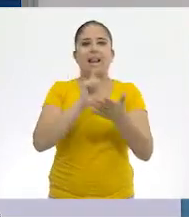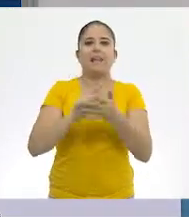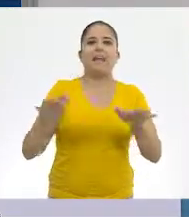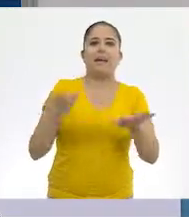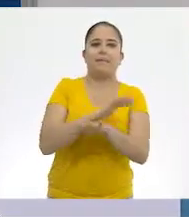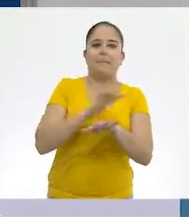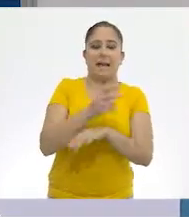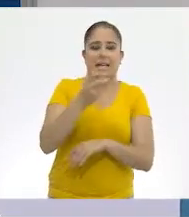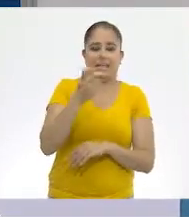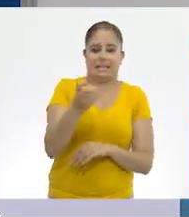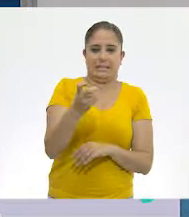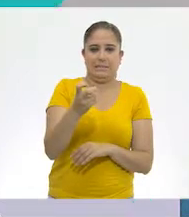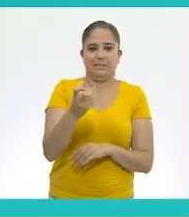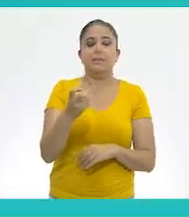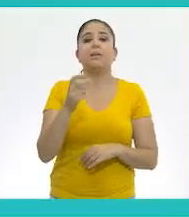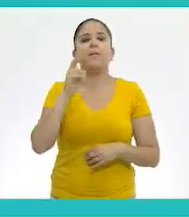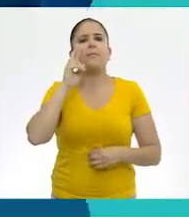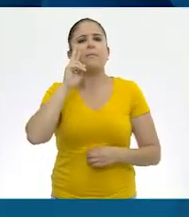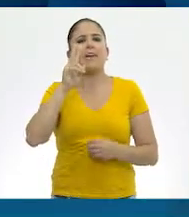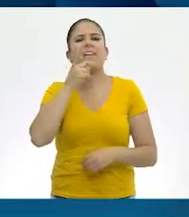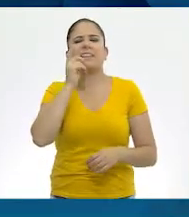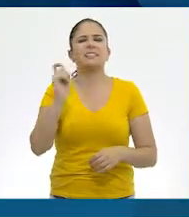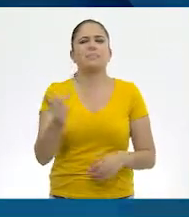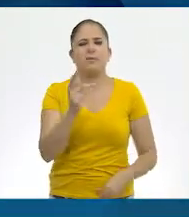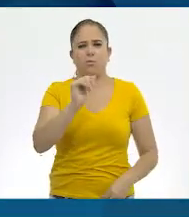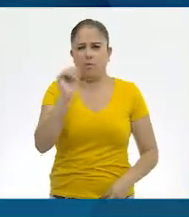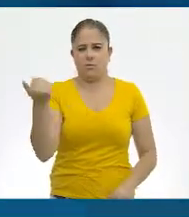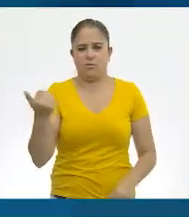esta situación. Veamos qué dice la pregunta.